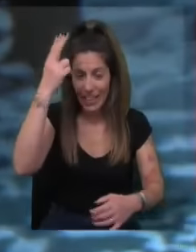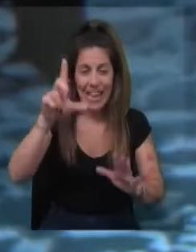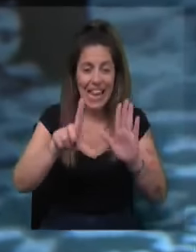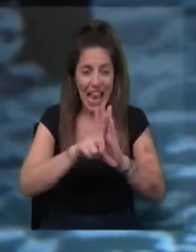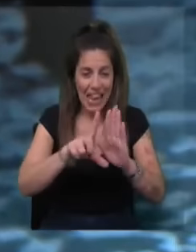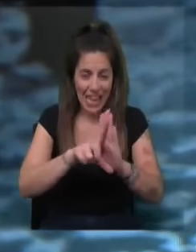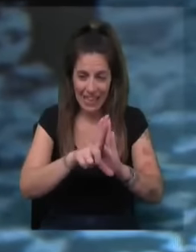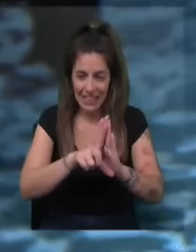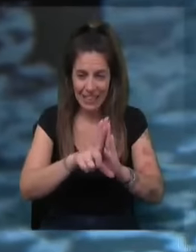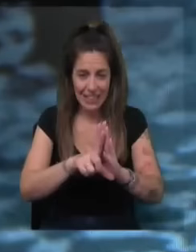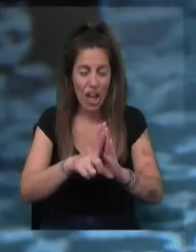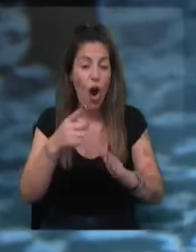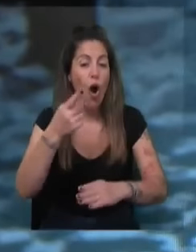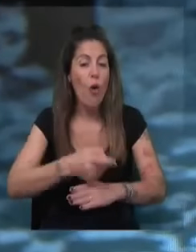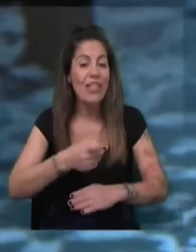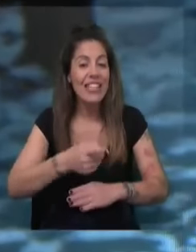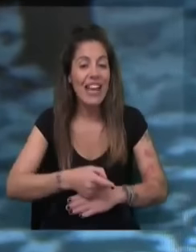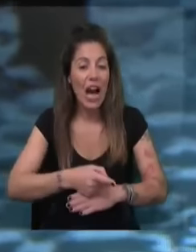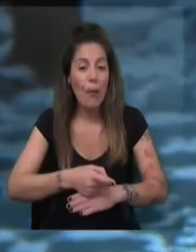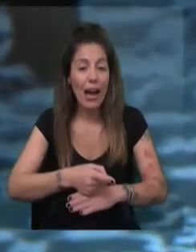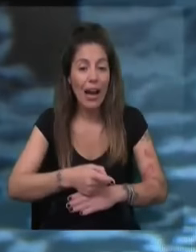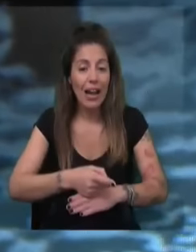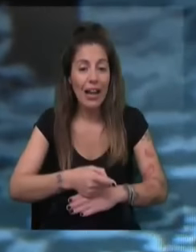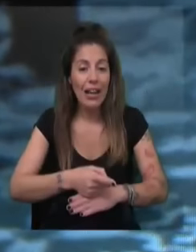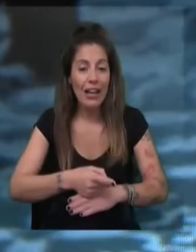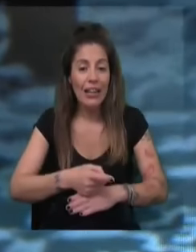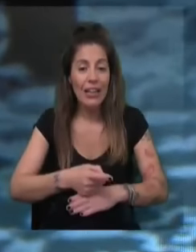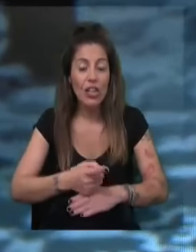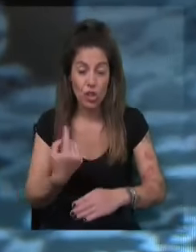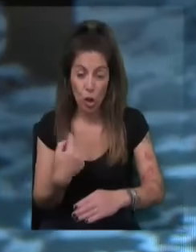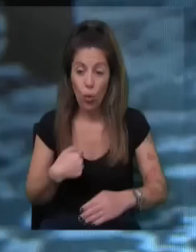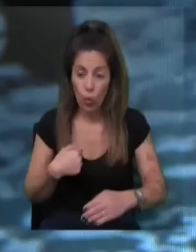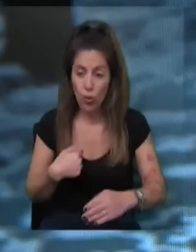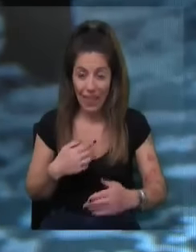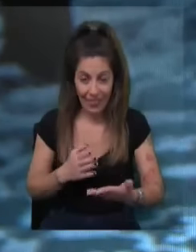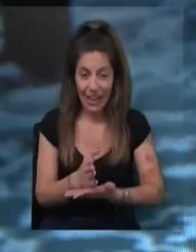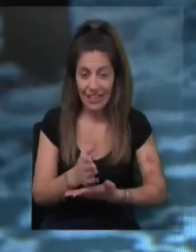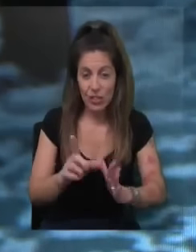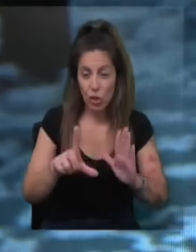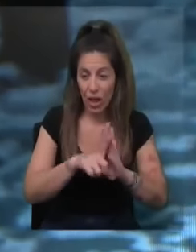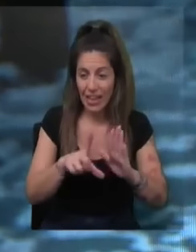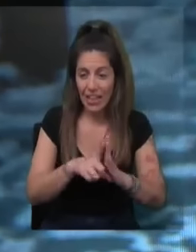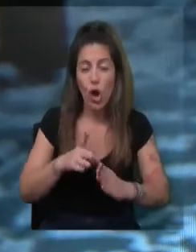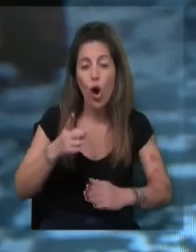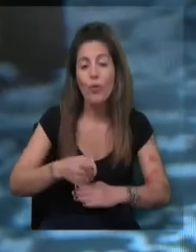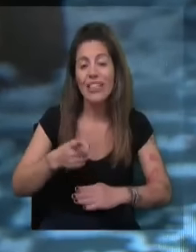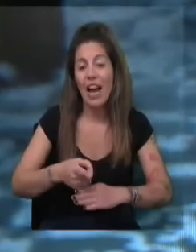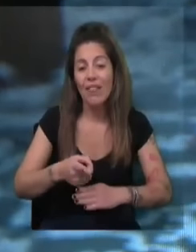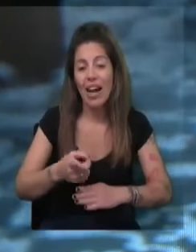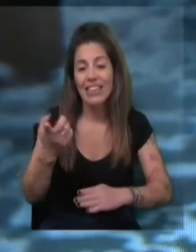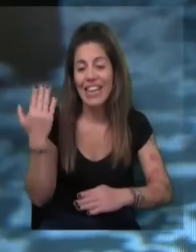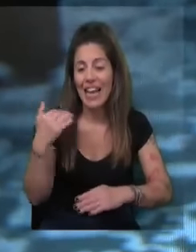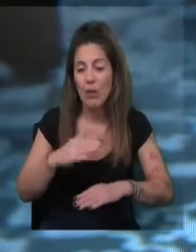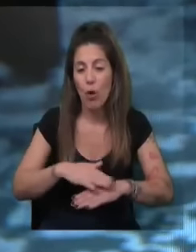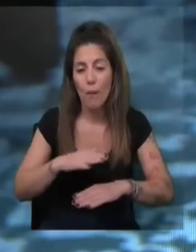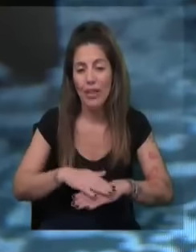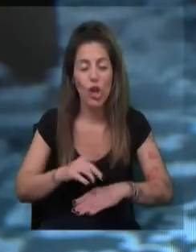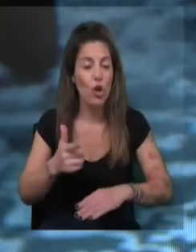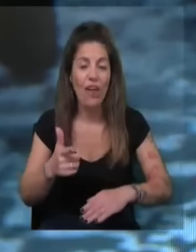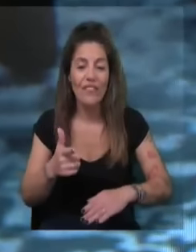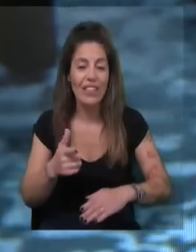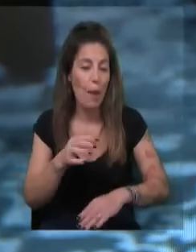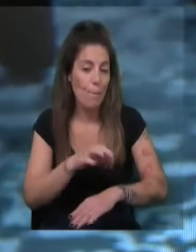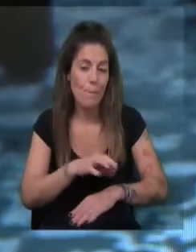ley obligaba entre otras cosas y yo fui una de las que asesoró la ley En aquel momento no había muchos